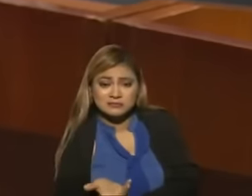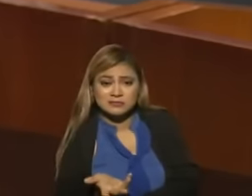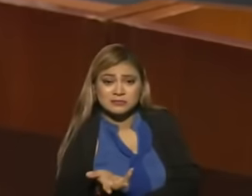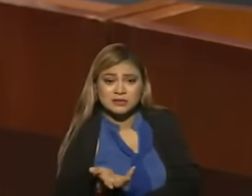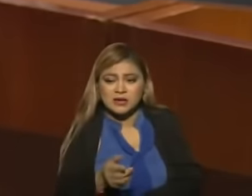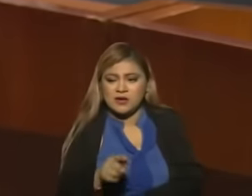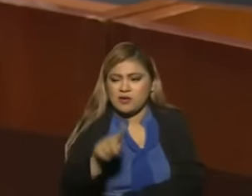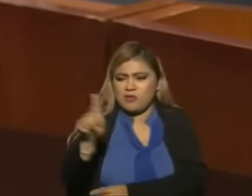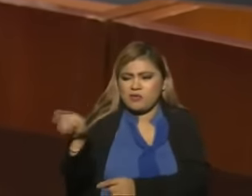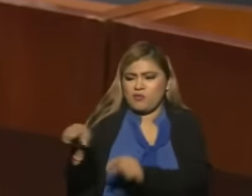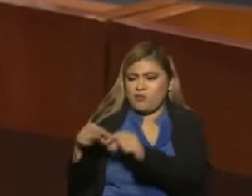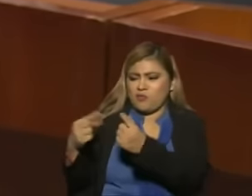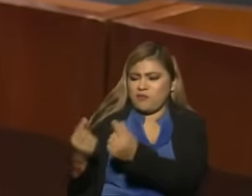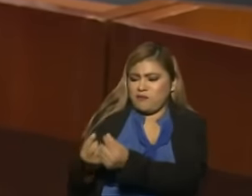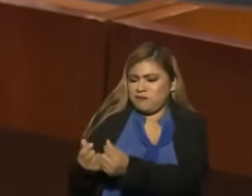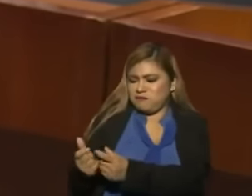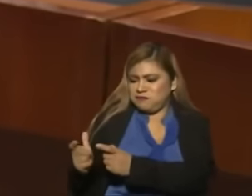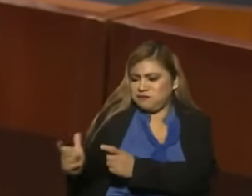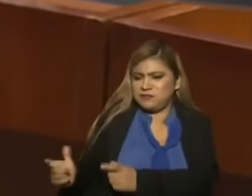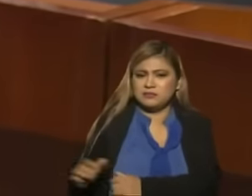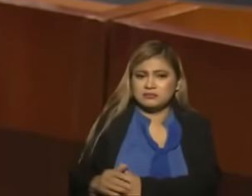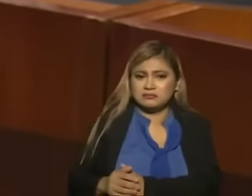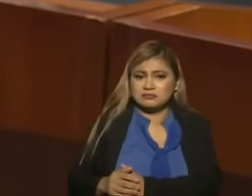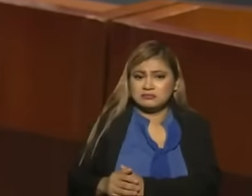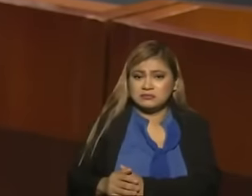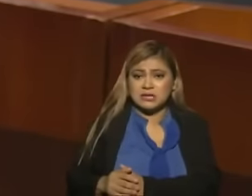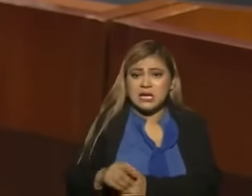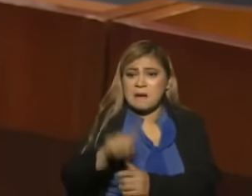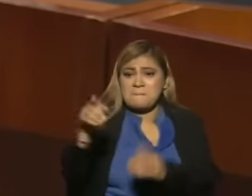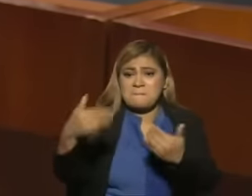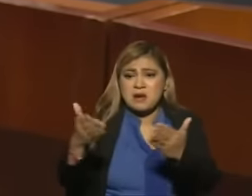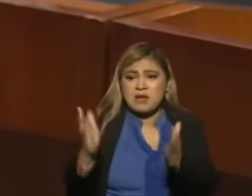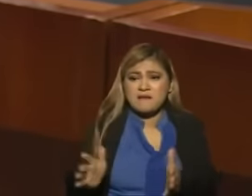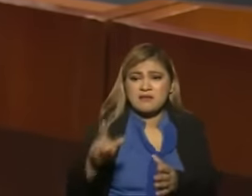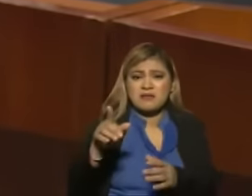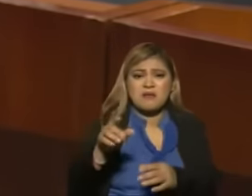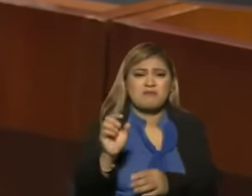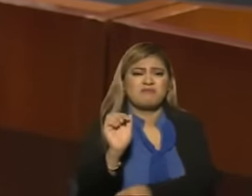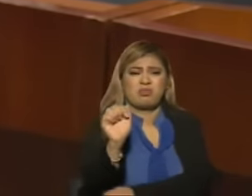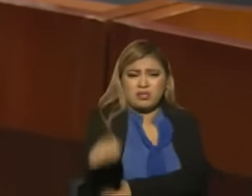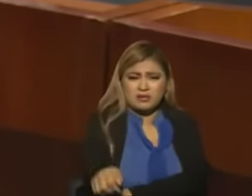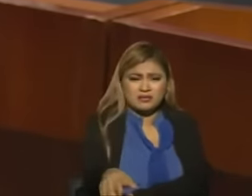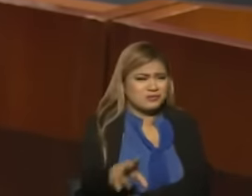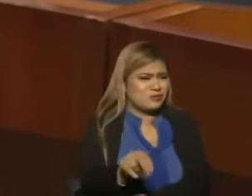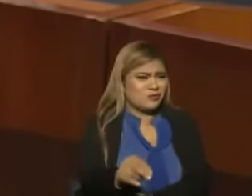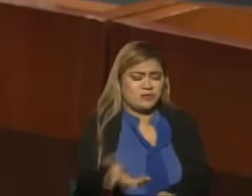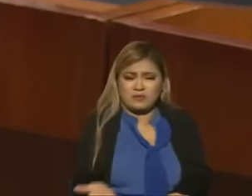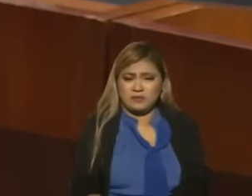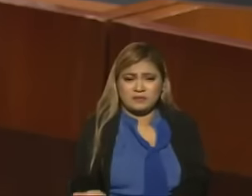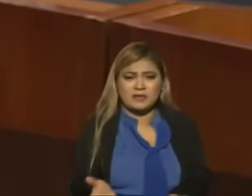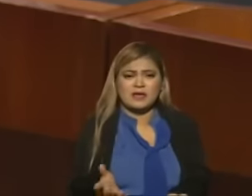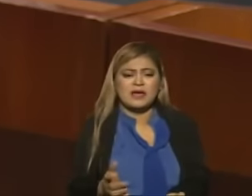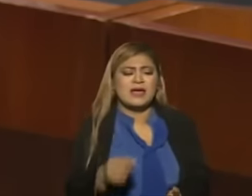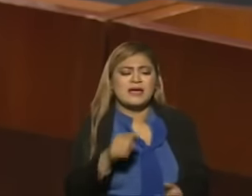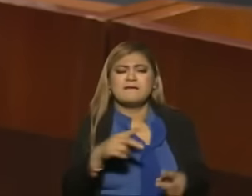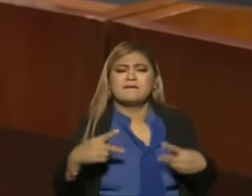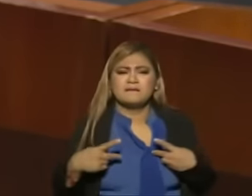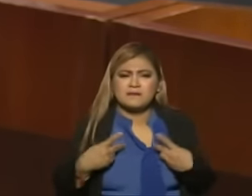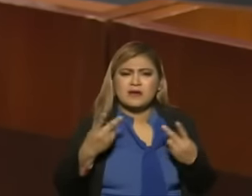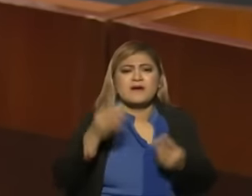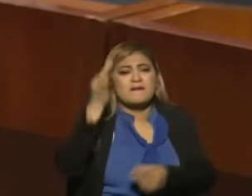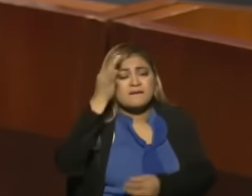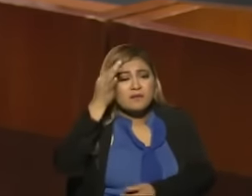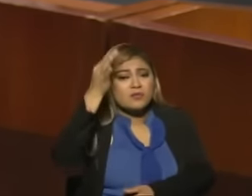se está comprometiendo la salud, se está comprometiendo la vida, se está comprometiendo el patrimonio, la soberanía y el